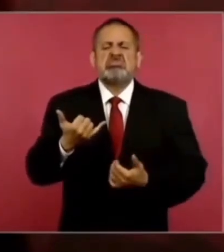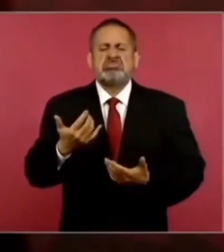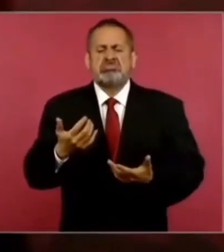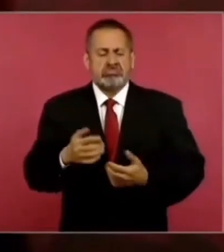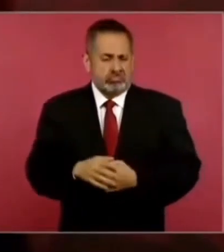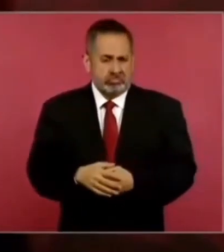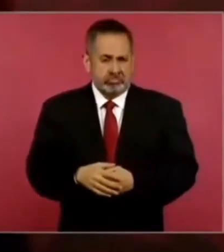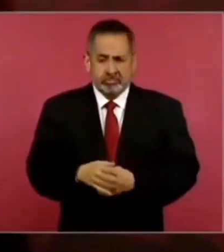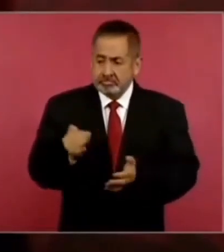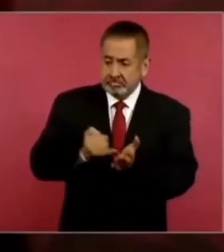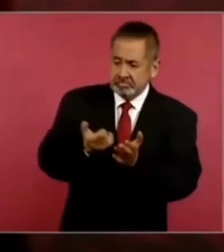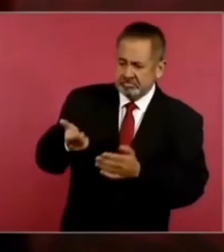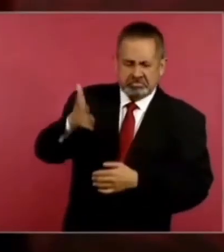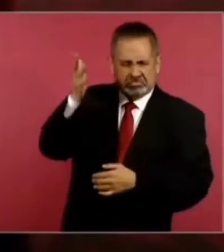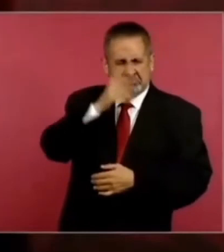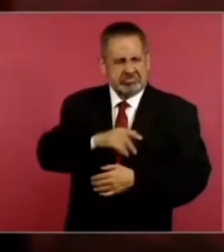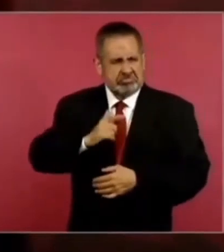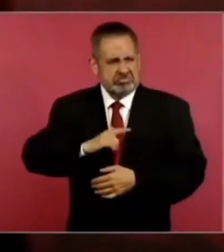evade impuestos